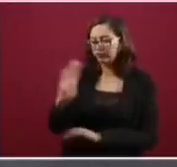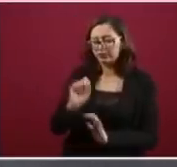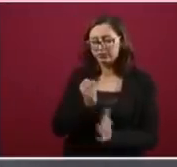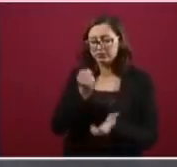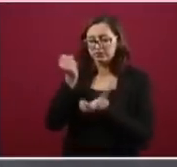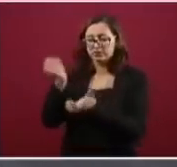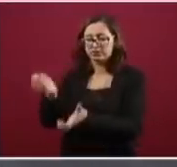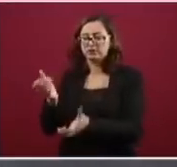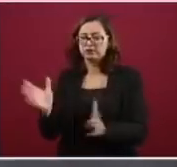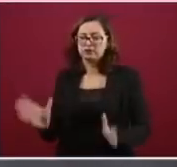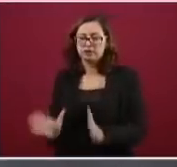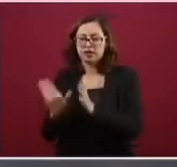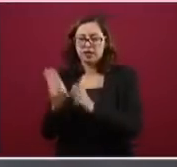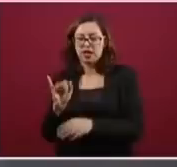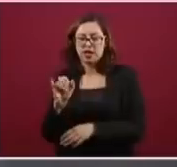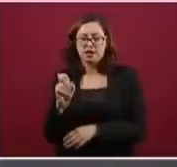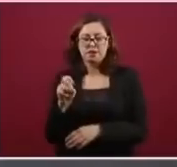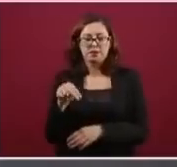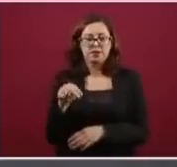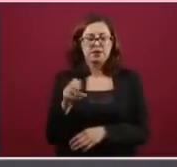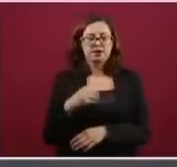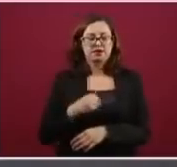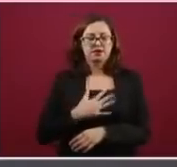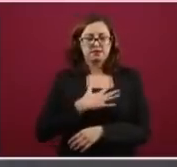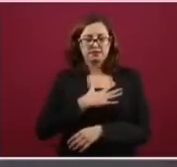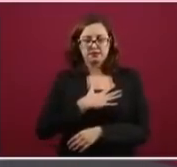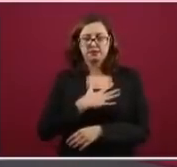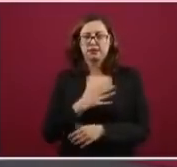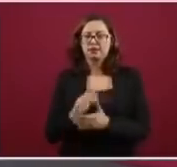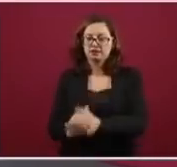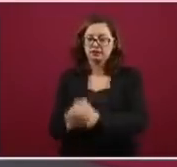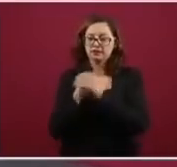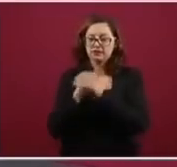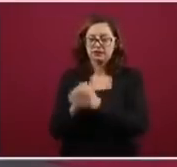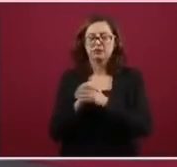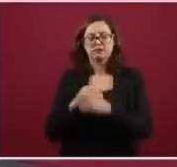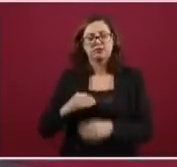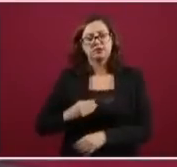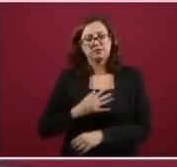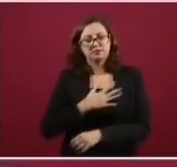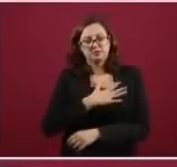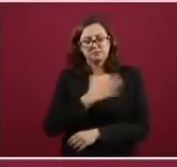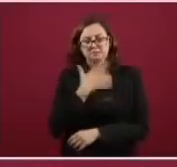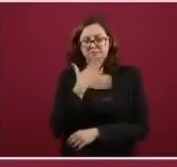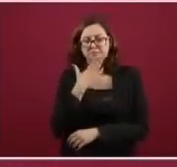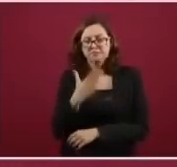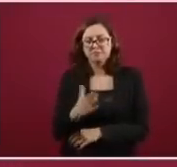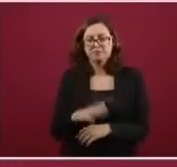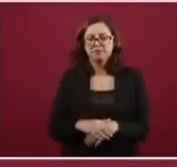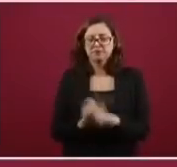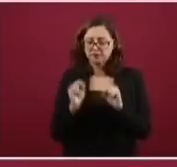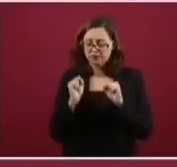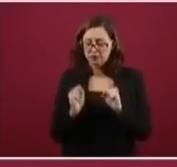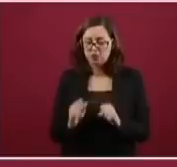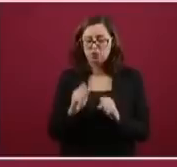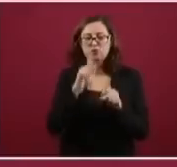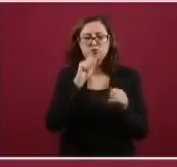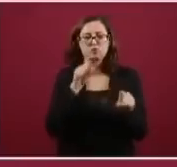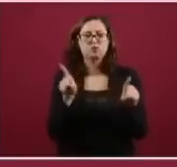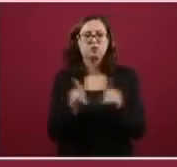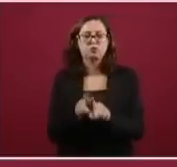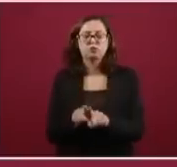bienestar están garantizadas las tandas para el bienestar está